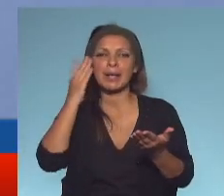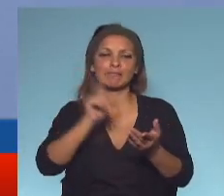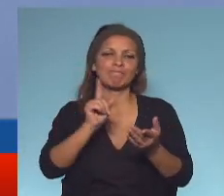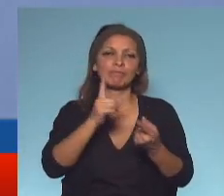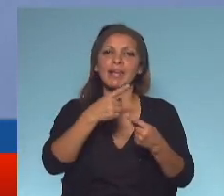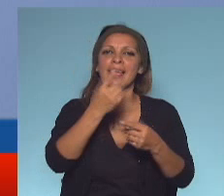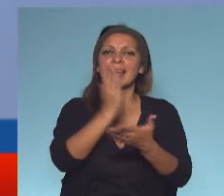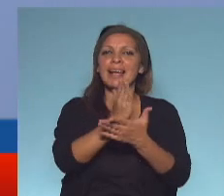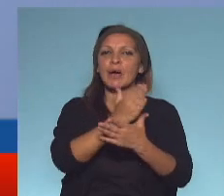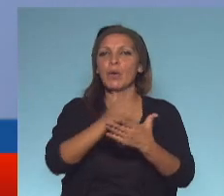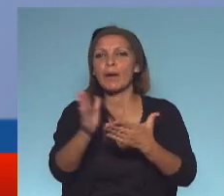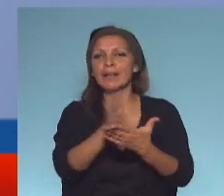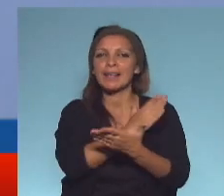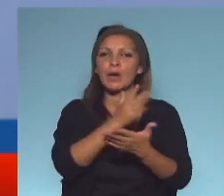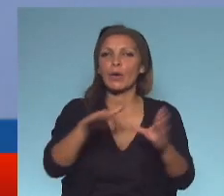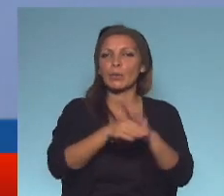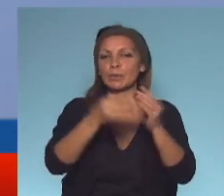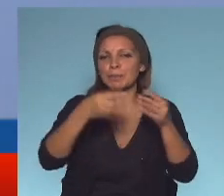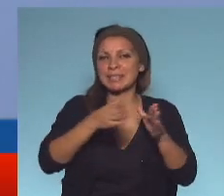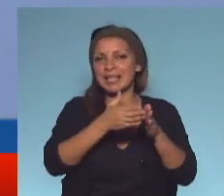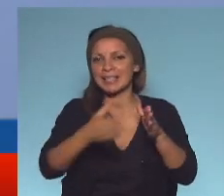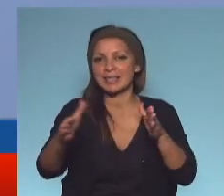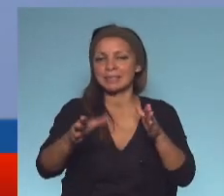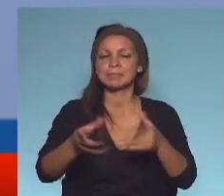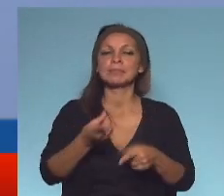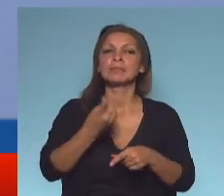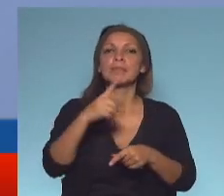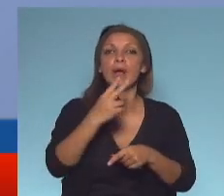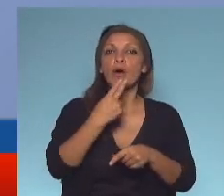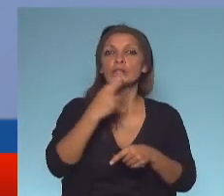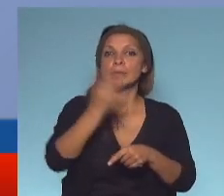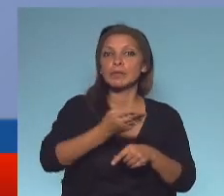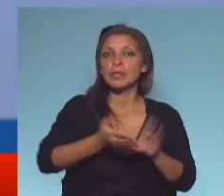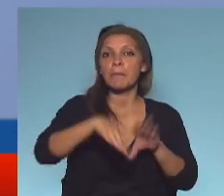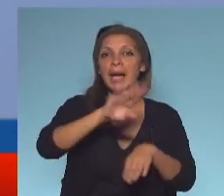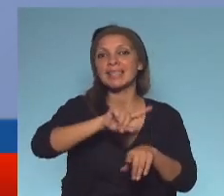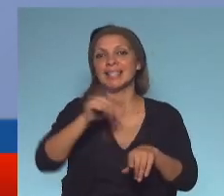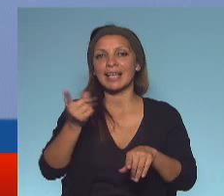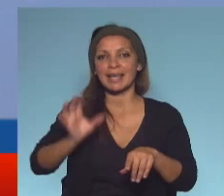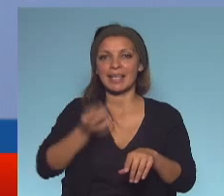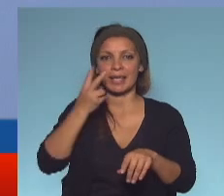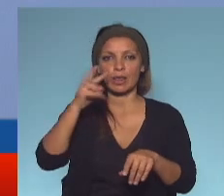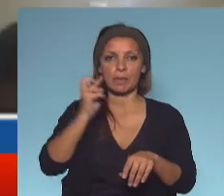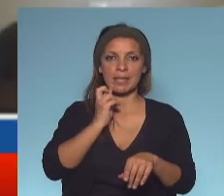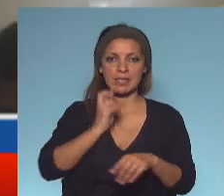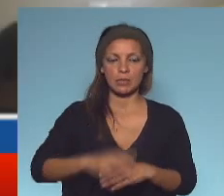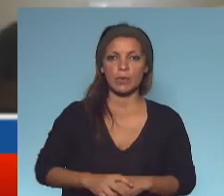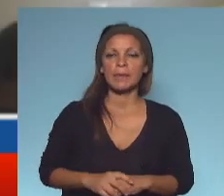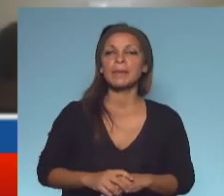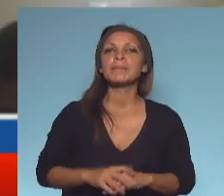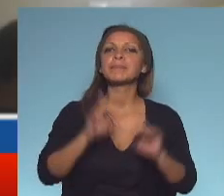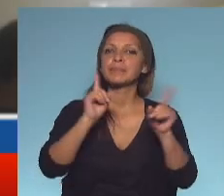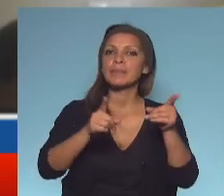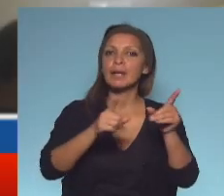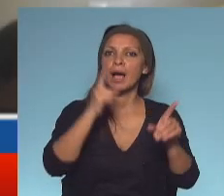iniciaron las medidas restrictivas por la pandemia, pero 11% más que en 2019. Crecimiento del